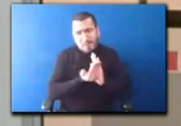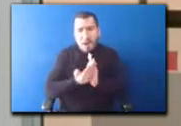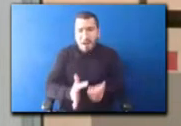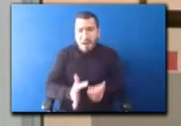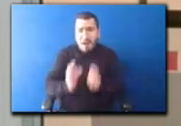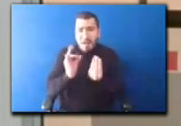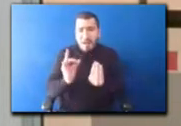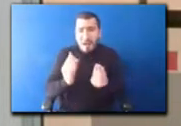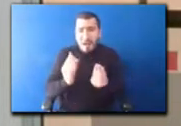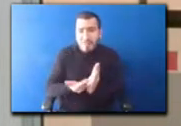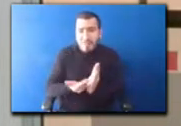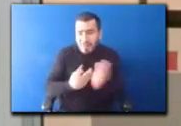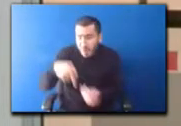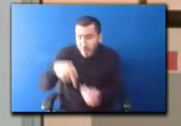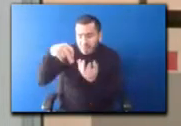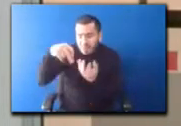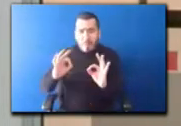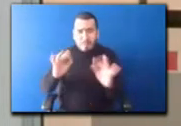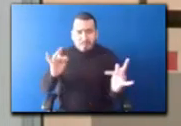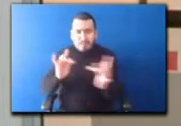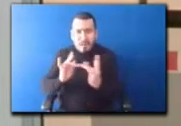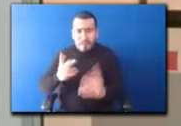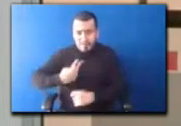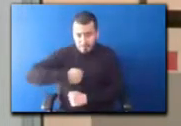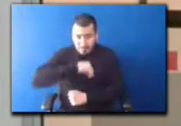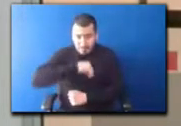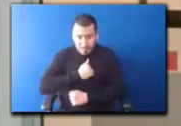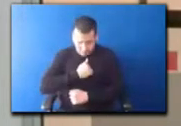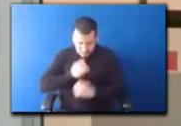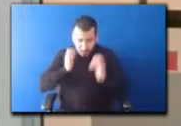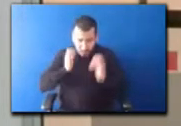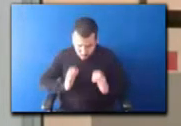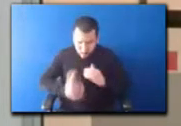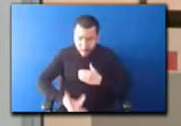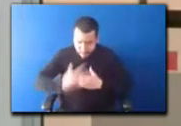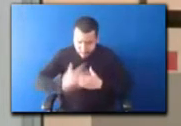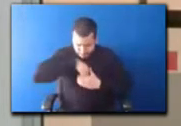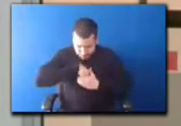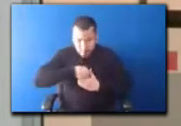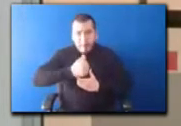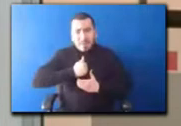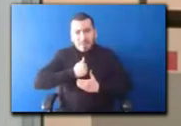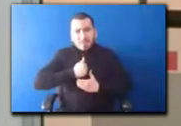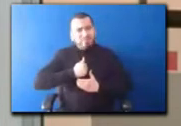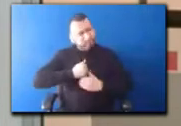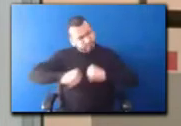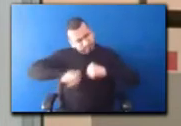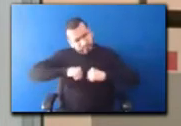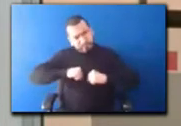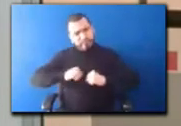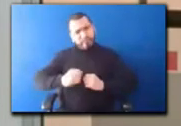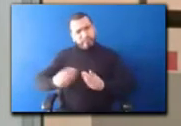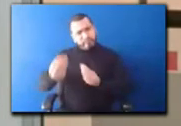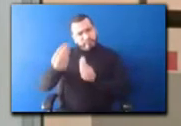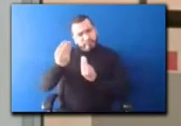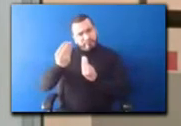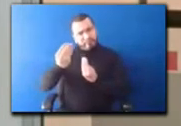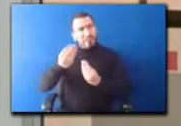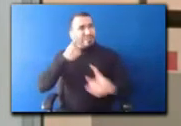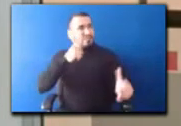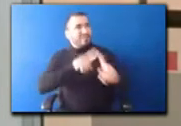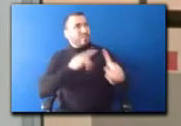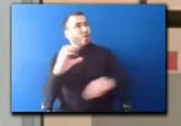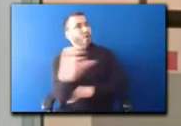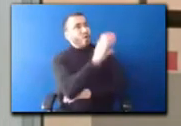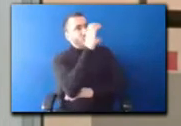transformando con nuestro ADN seres humanos que van a impactar positivamente la construcción de Colombia, que tanto lo